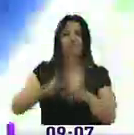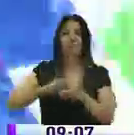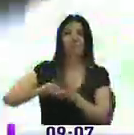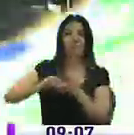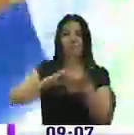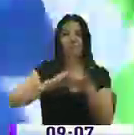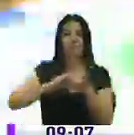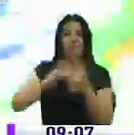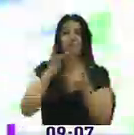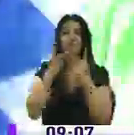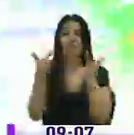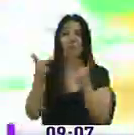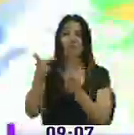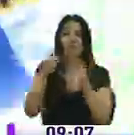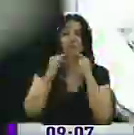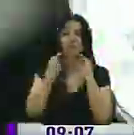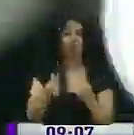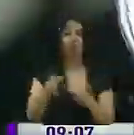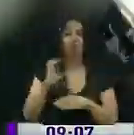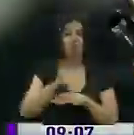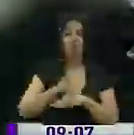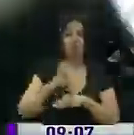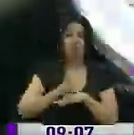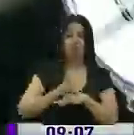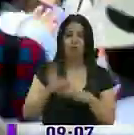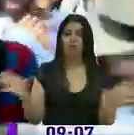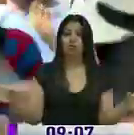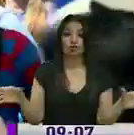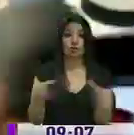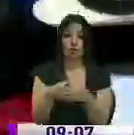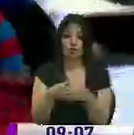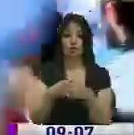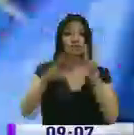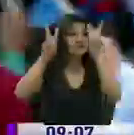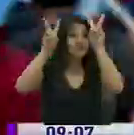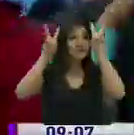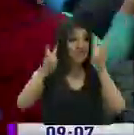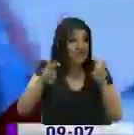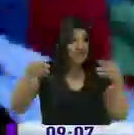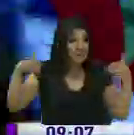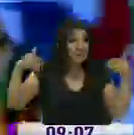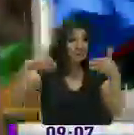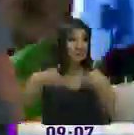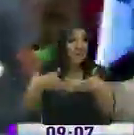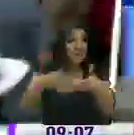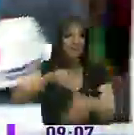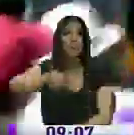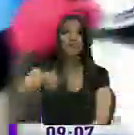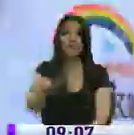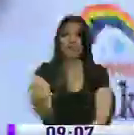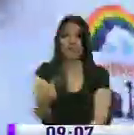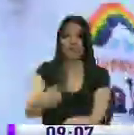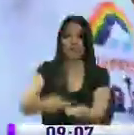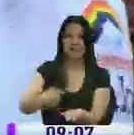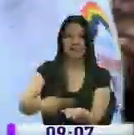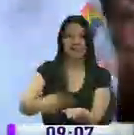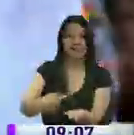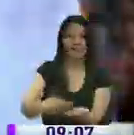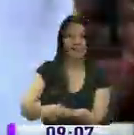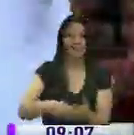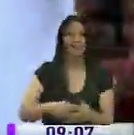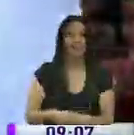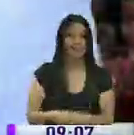de la nacionalidad kichwa del ecuador ecuarunari cuyo tema será tratado este jueves la ecuador